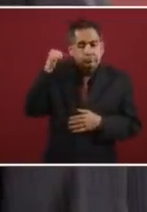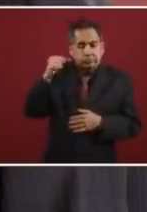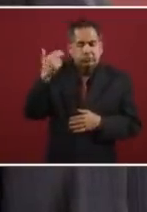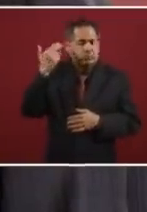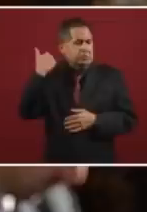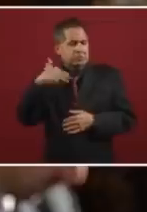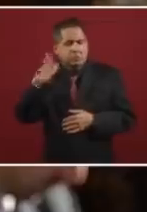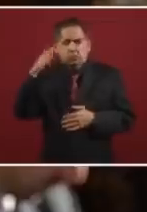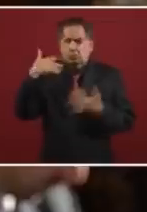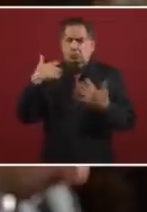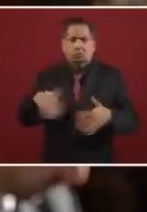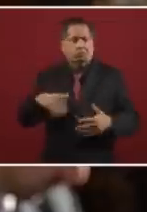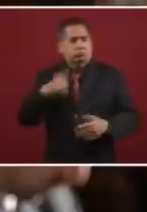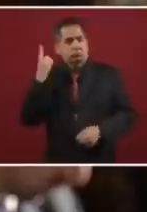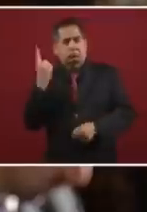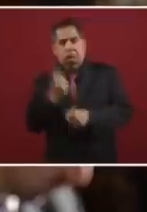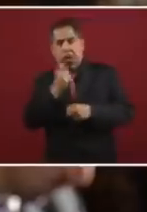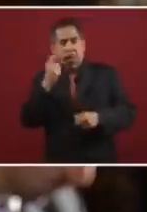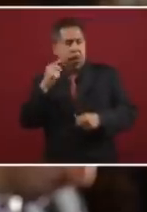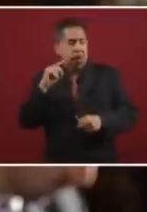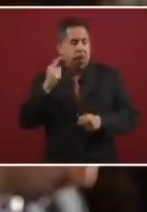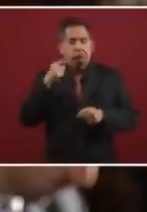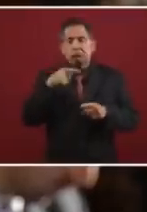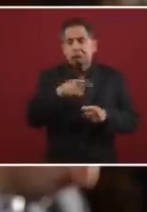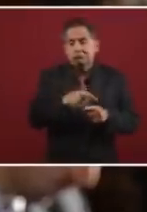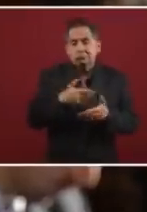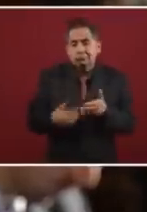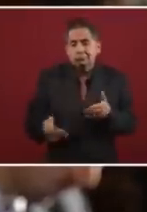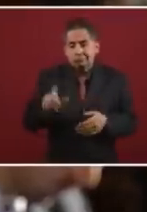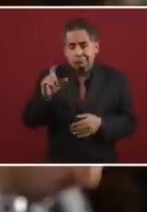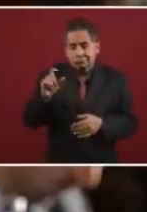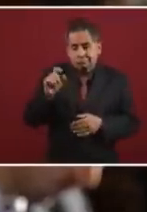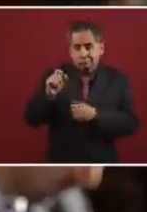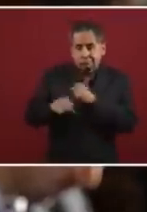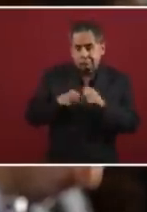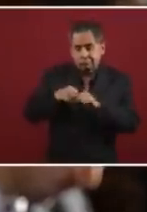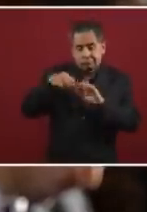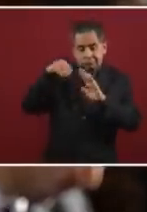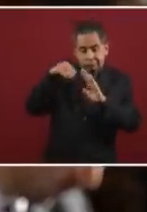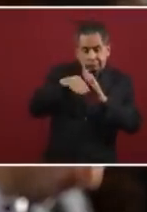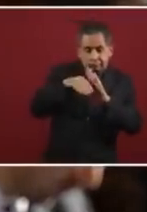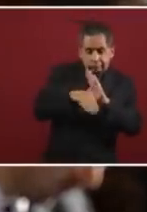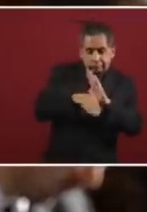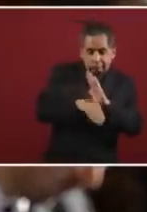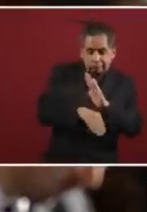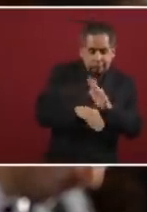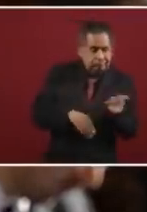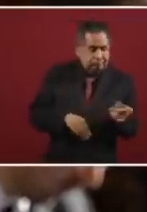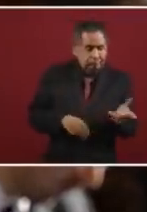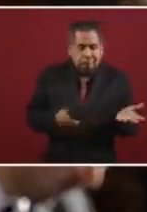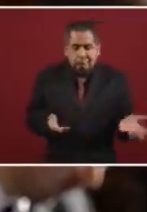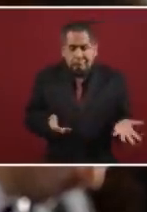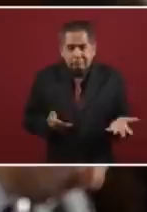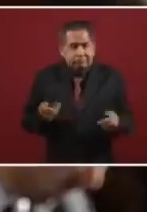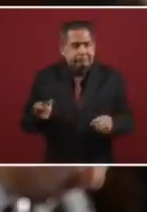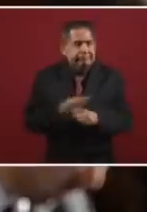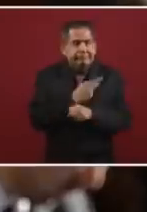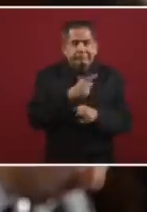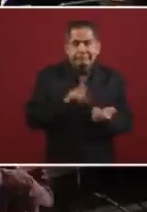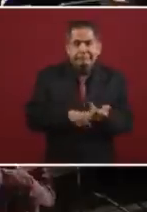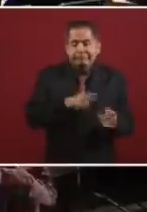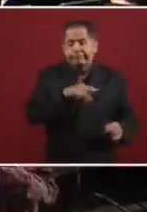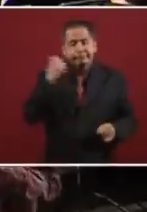emblema turístico del país pero que lleva dos décadas en caída permanente por factores diversos pero principalmente